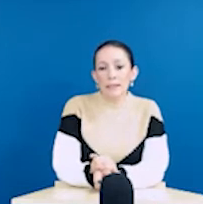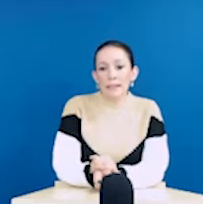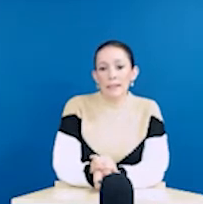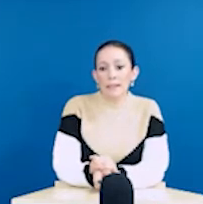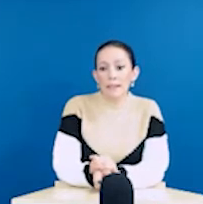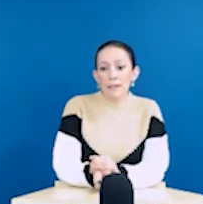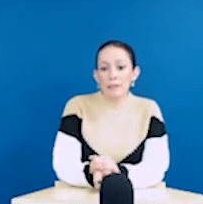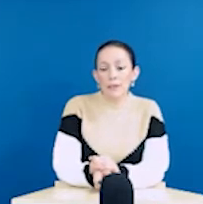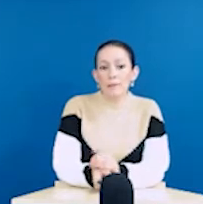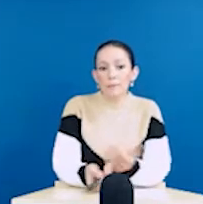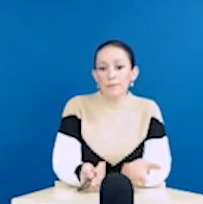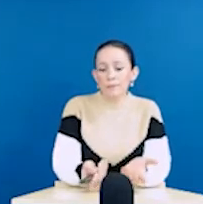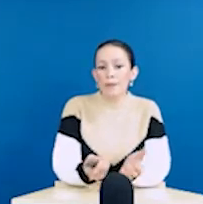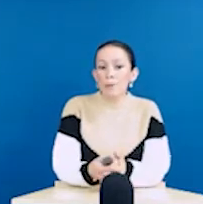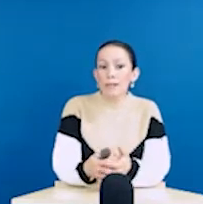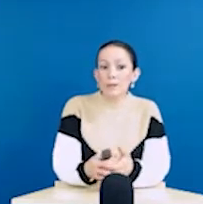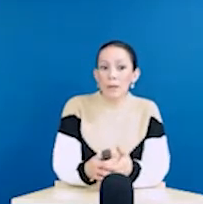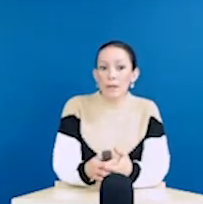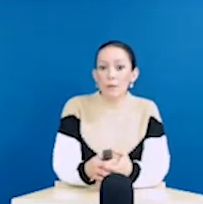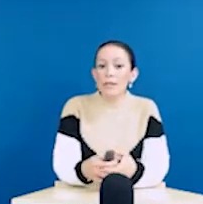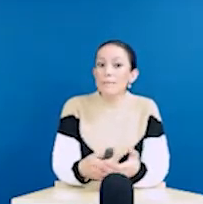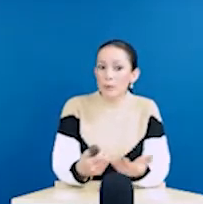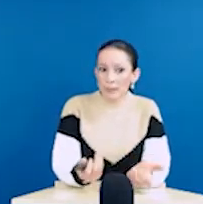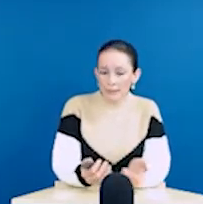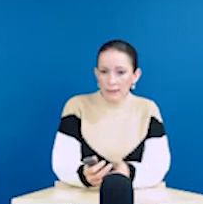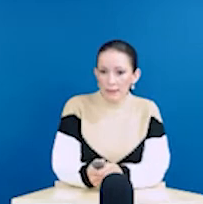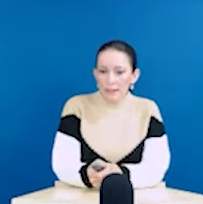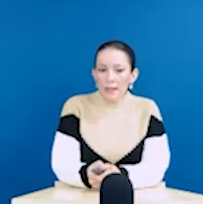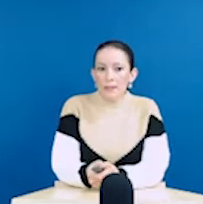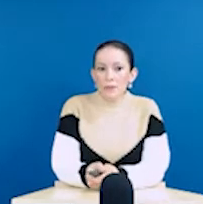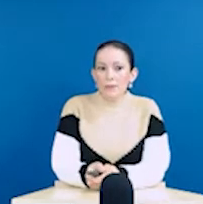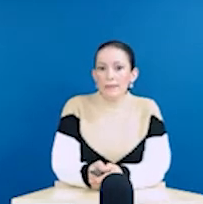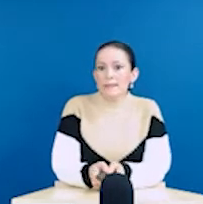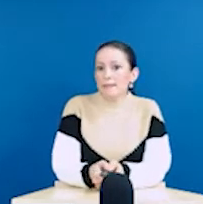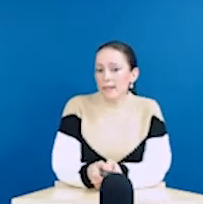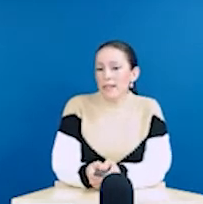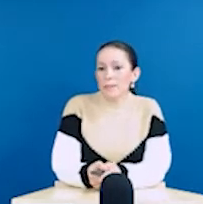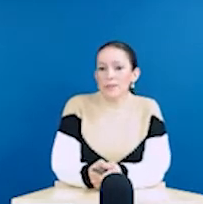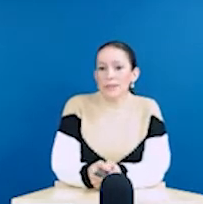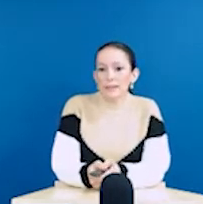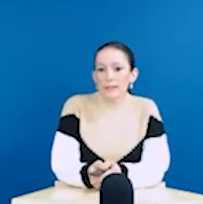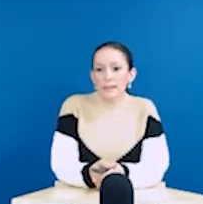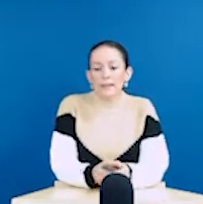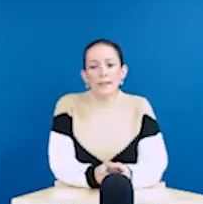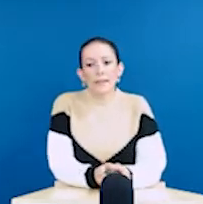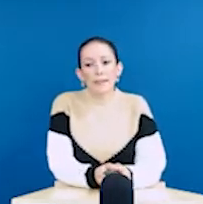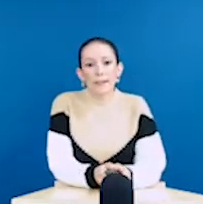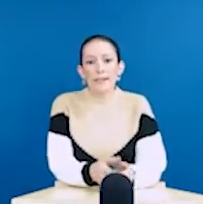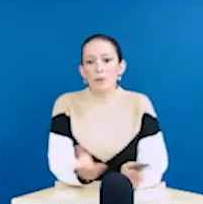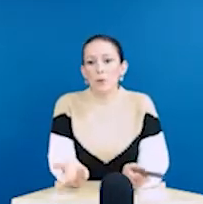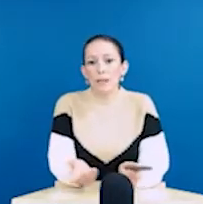que se tiene que tener un resguardo importante. Entonces, queremos